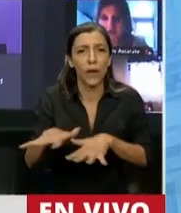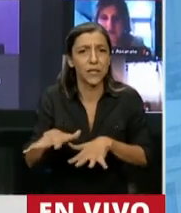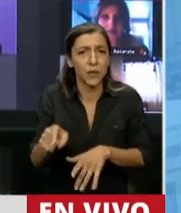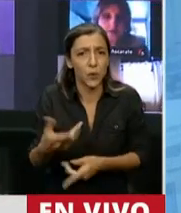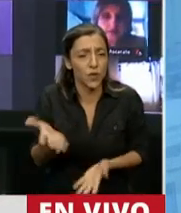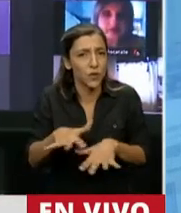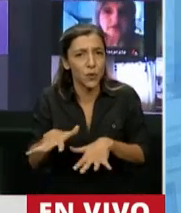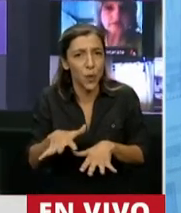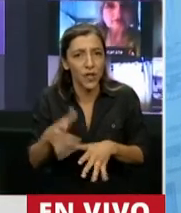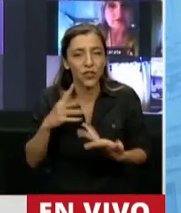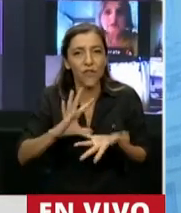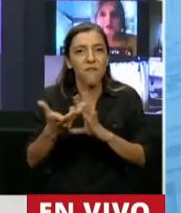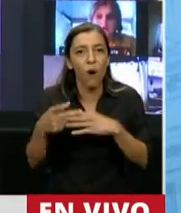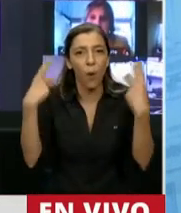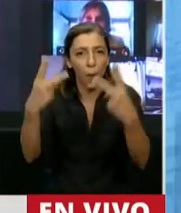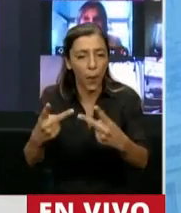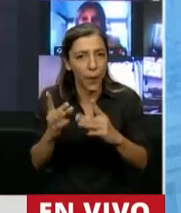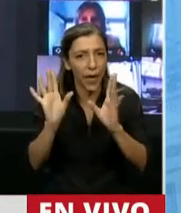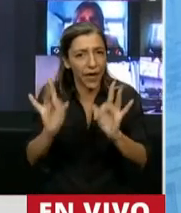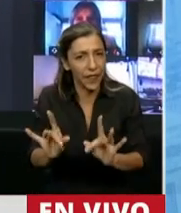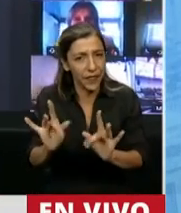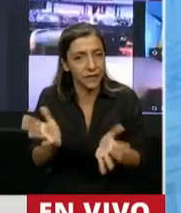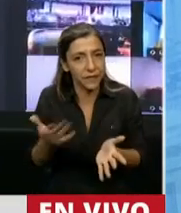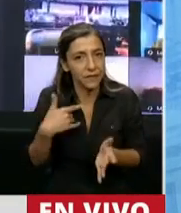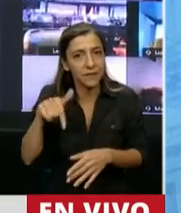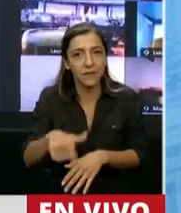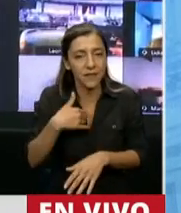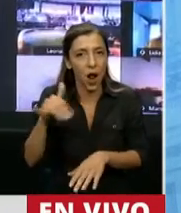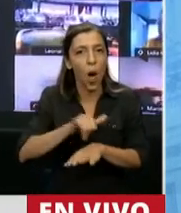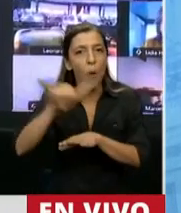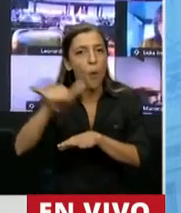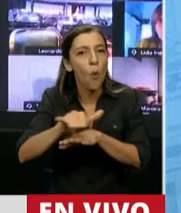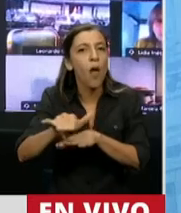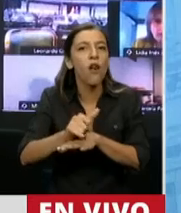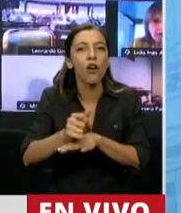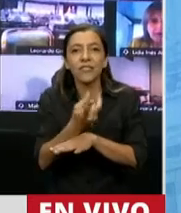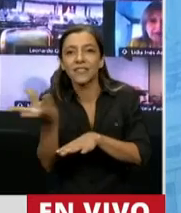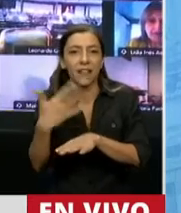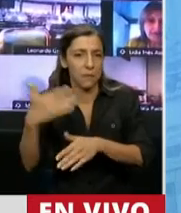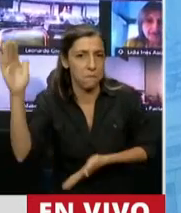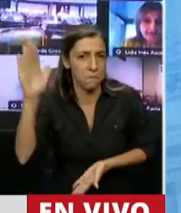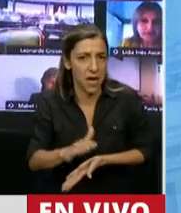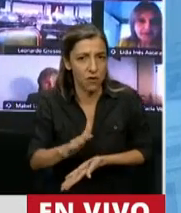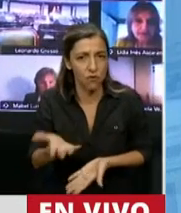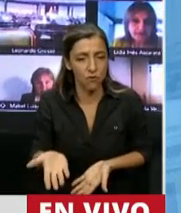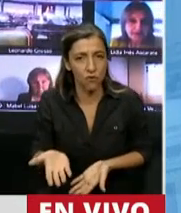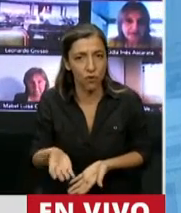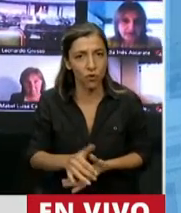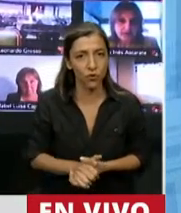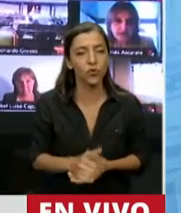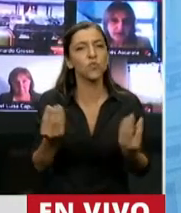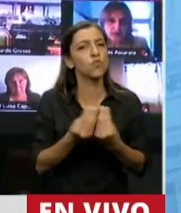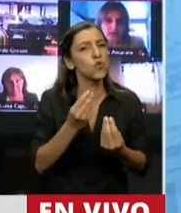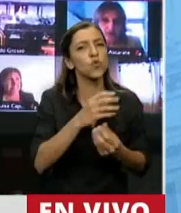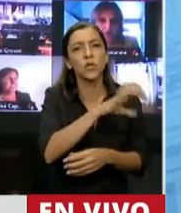presidente hay una baja de frecuencia en los vuelos de nuestra línea de bandera que hay muchas empresas